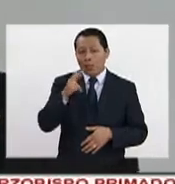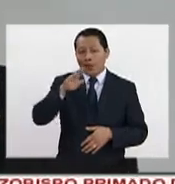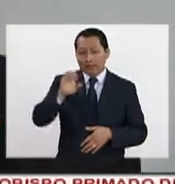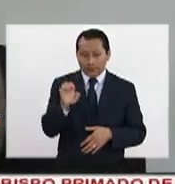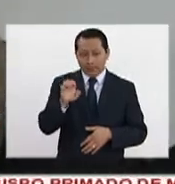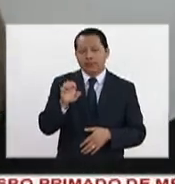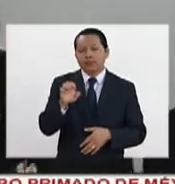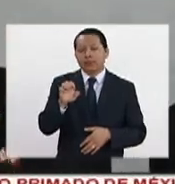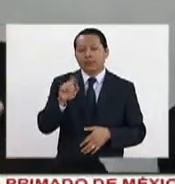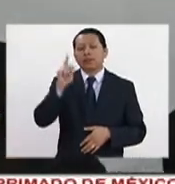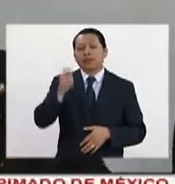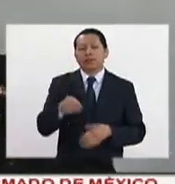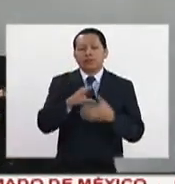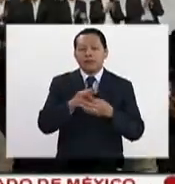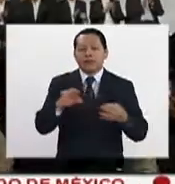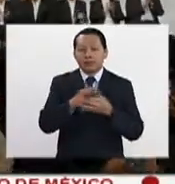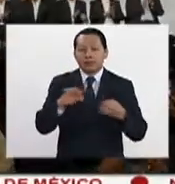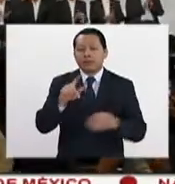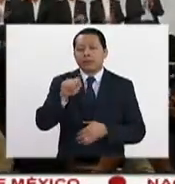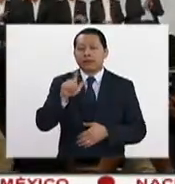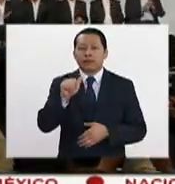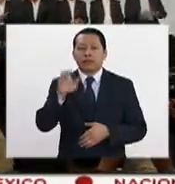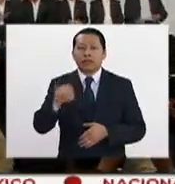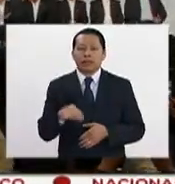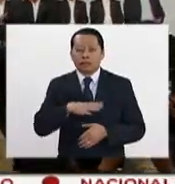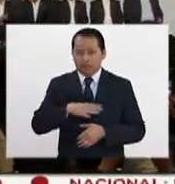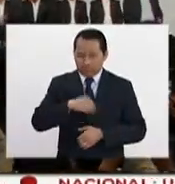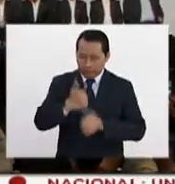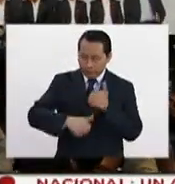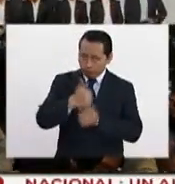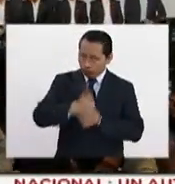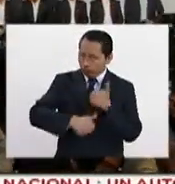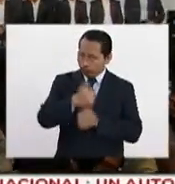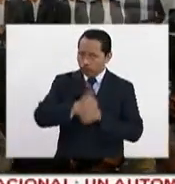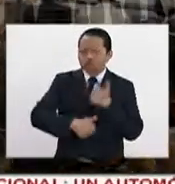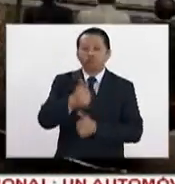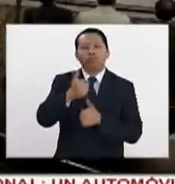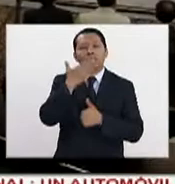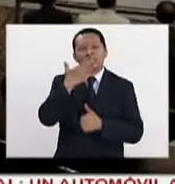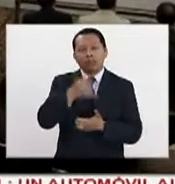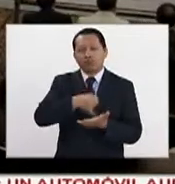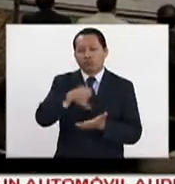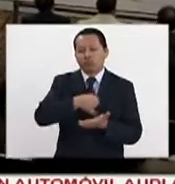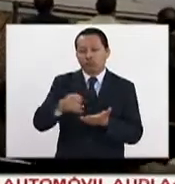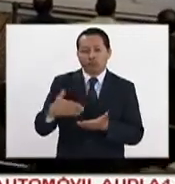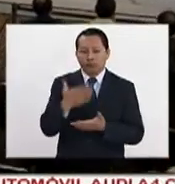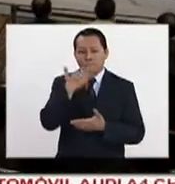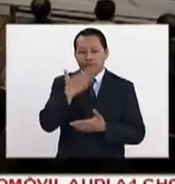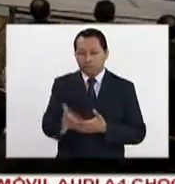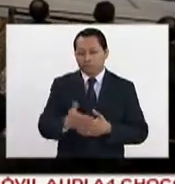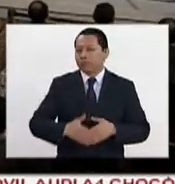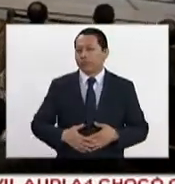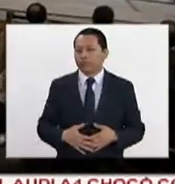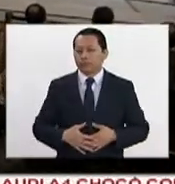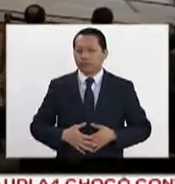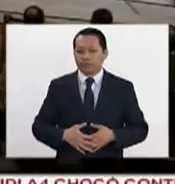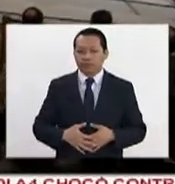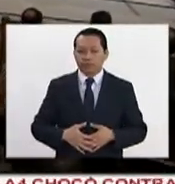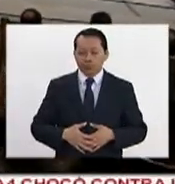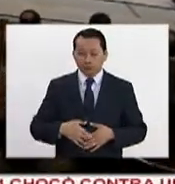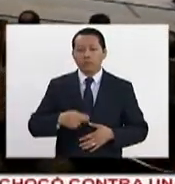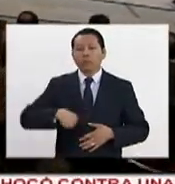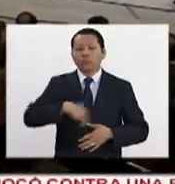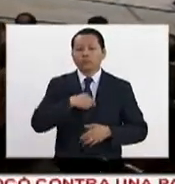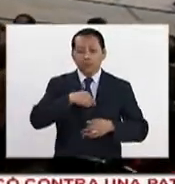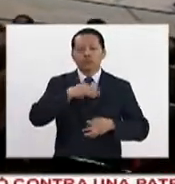Macaulay, y quien dijo que el Telecán ha hecho competitiva la industria agrícola. Our message will be simple. Nuestro